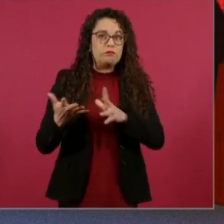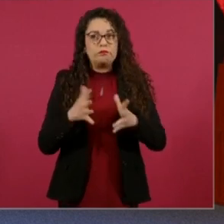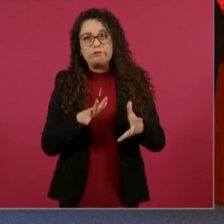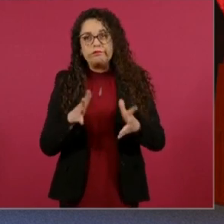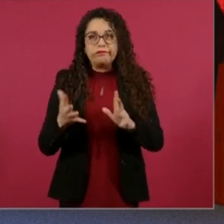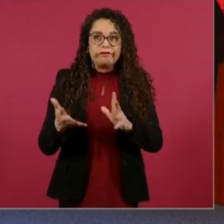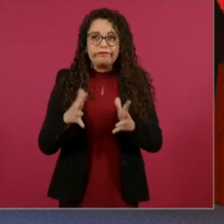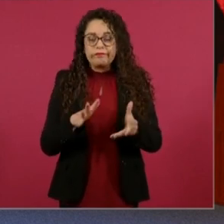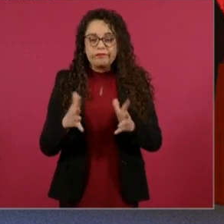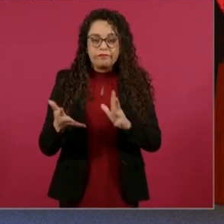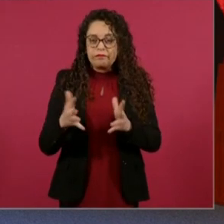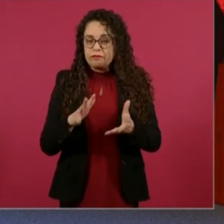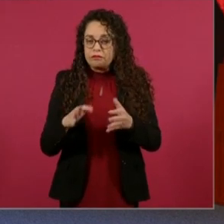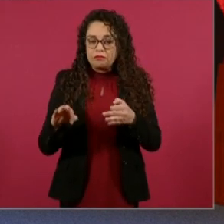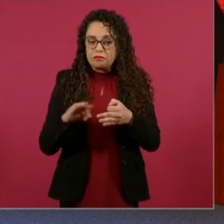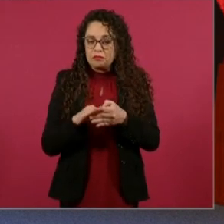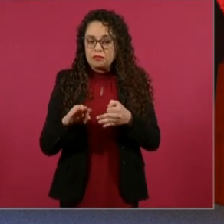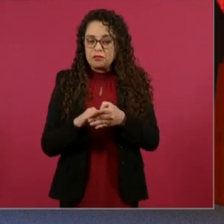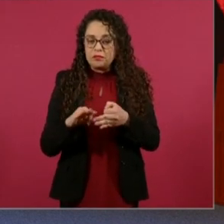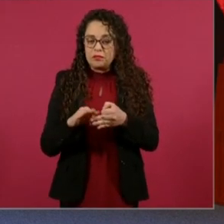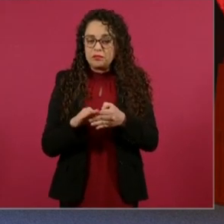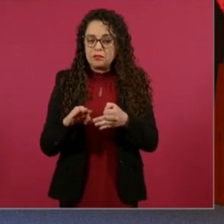de esta carretera